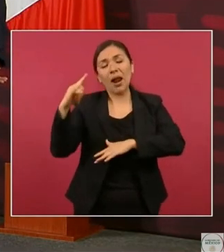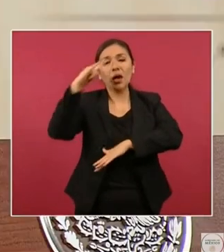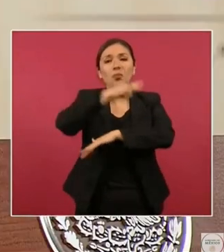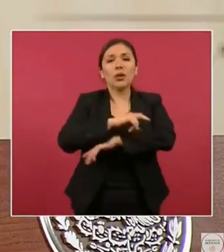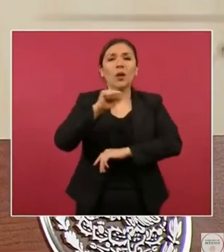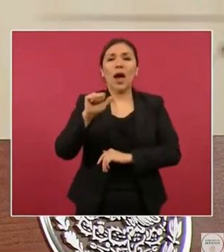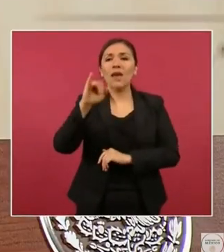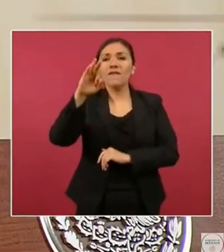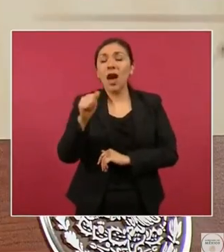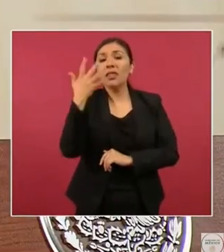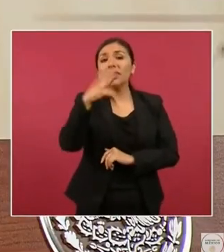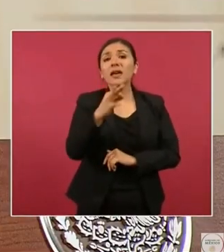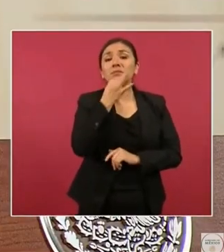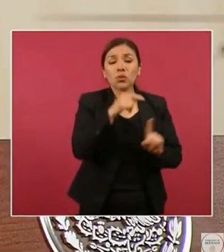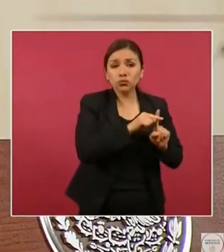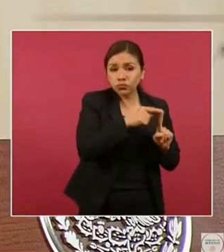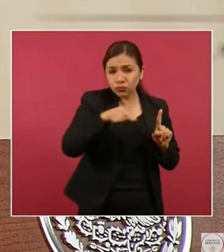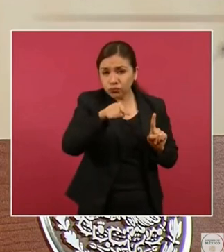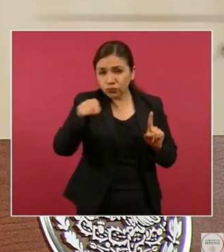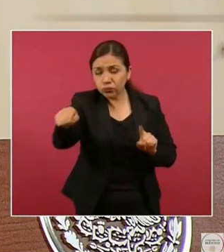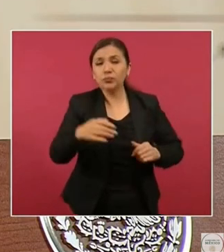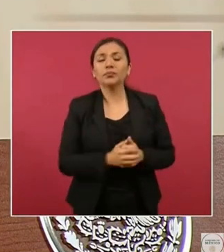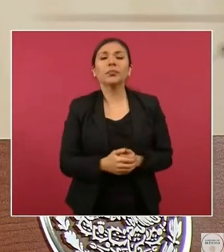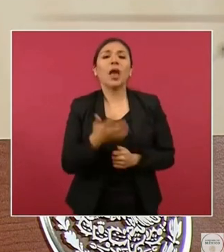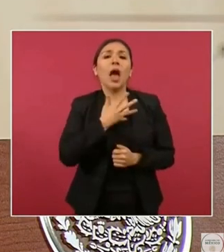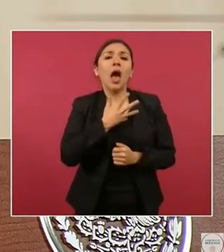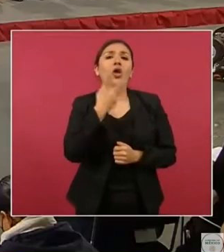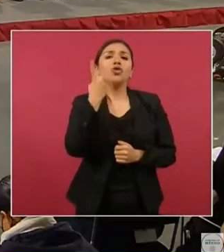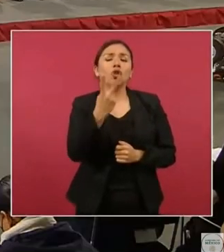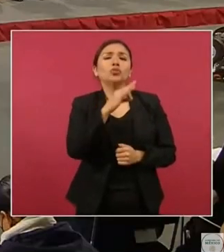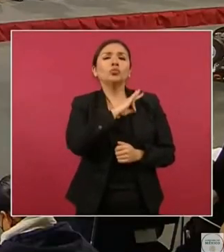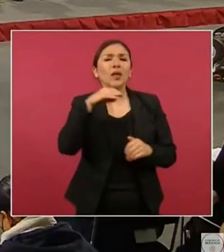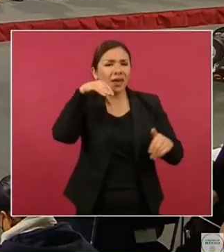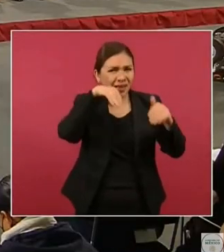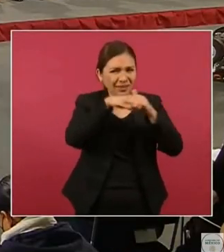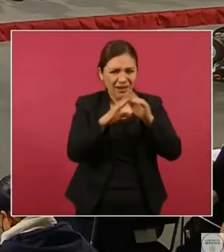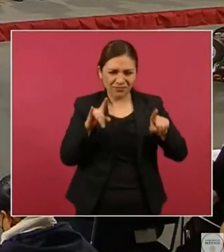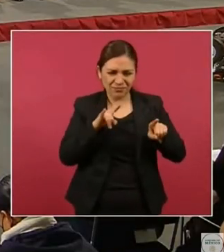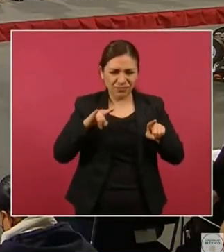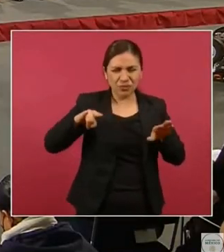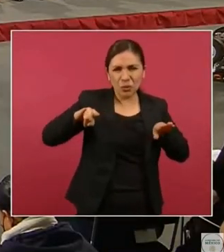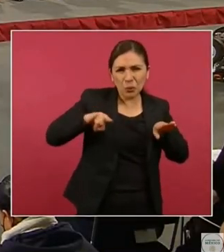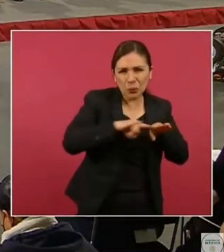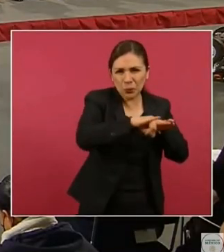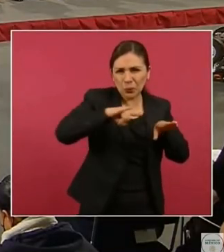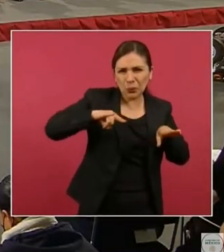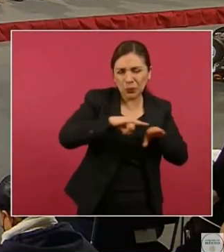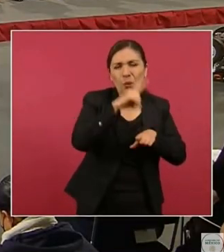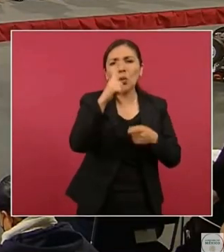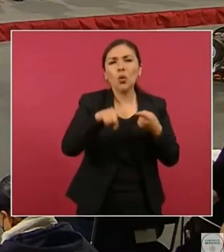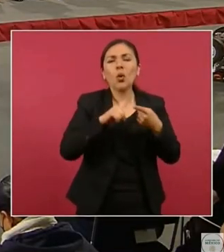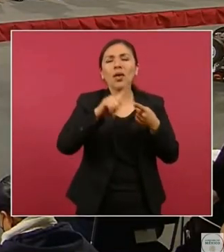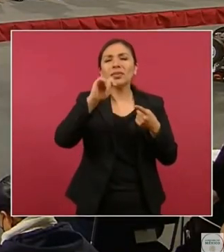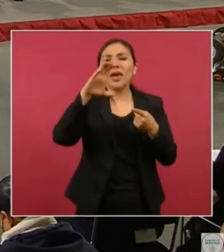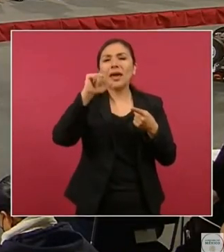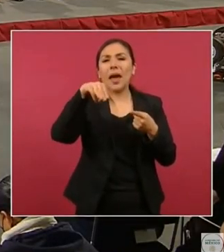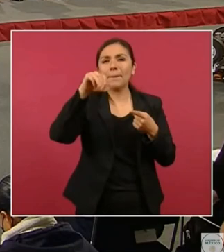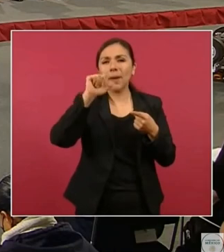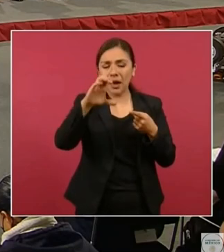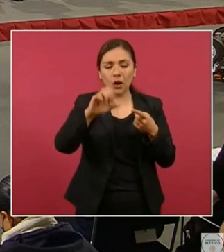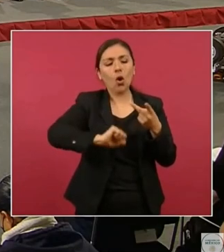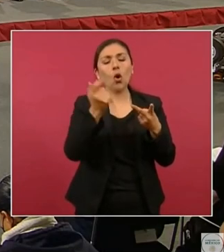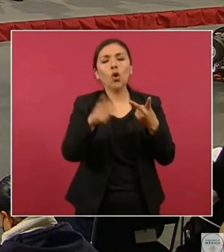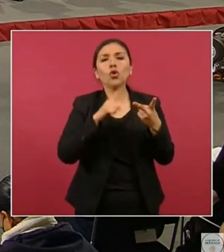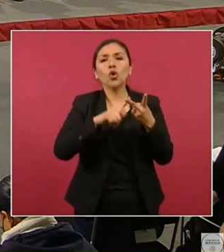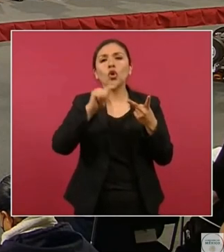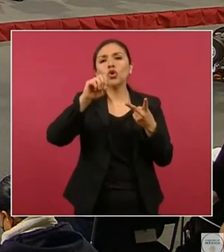Ángeles. Cuenta con 2 incorporaciones intermedias ubicadas en los entronques de Jaltenco en Tecámac, en el kilómetro 5, y otro